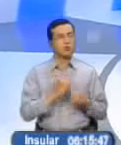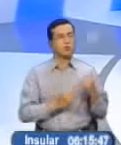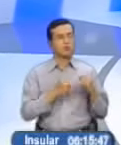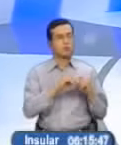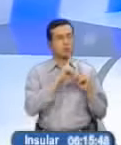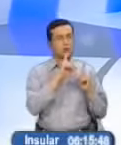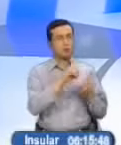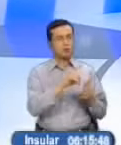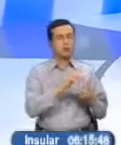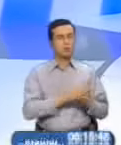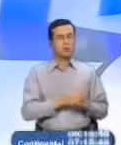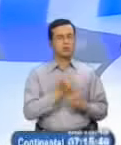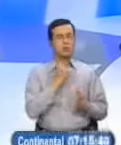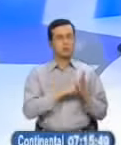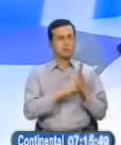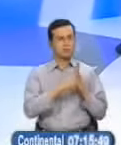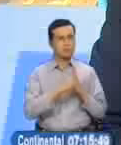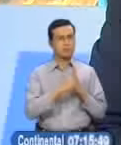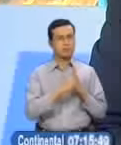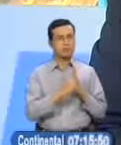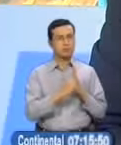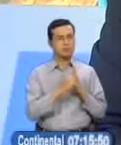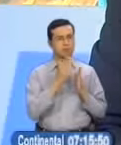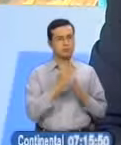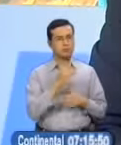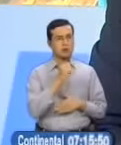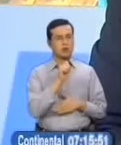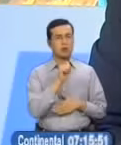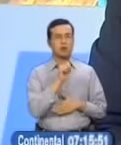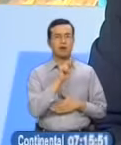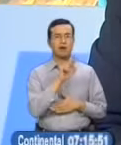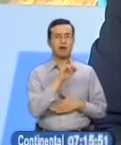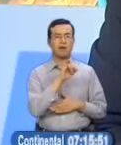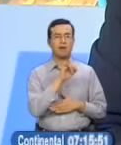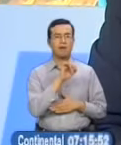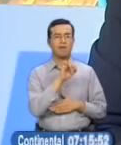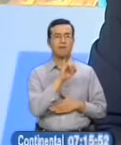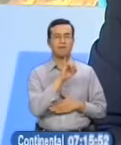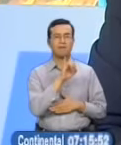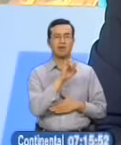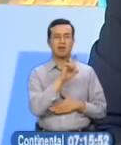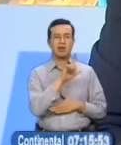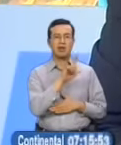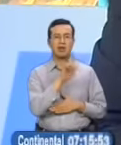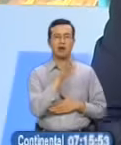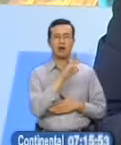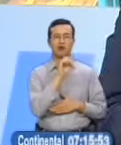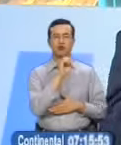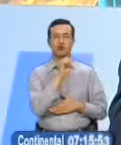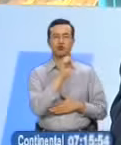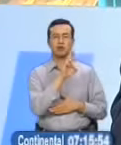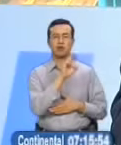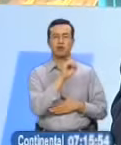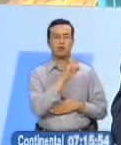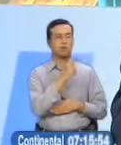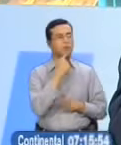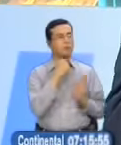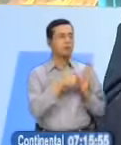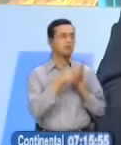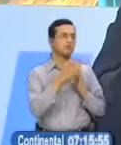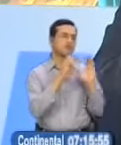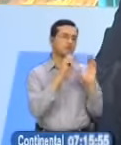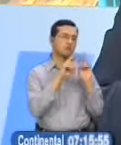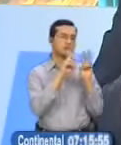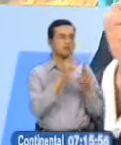inquietud, señora ministra Gabriela Rosero. Por lo general, cuando estamos hablando de